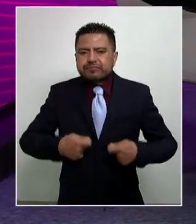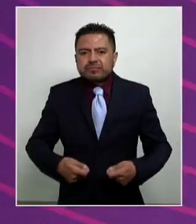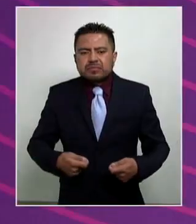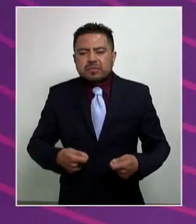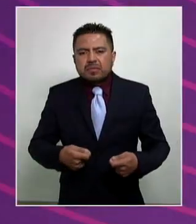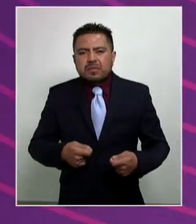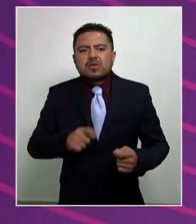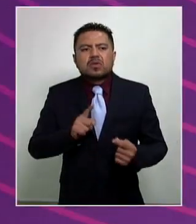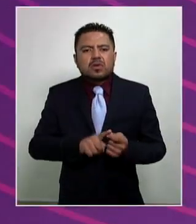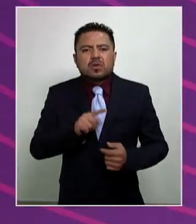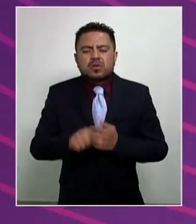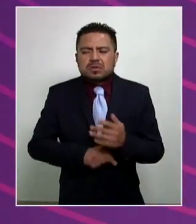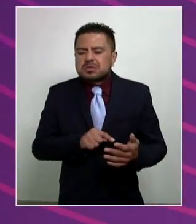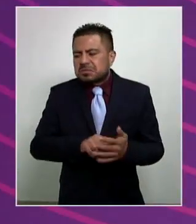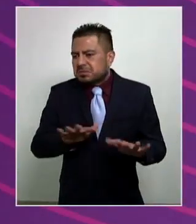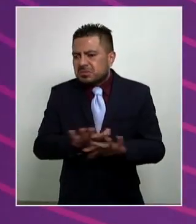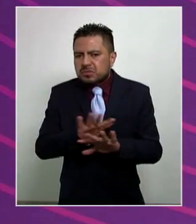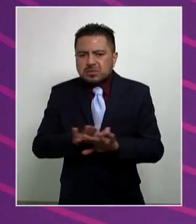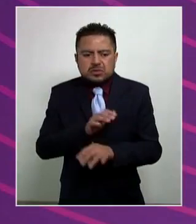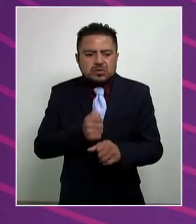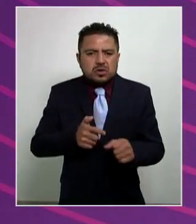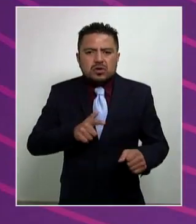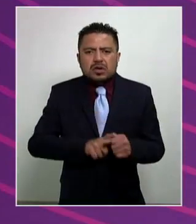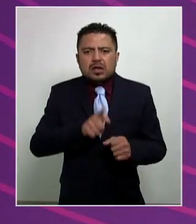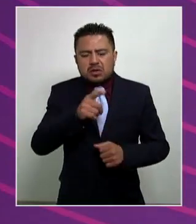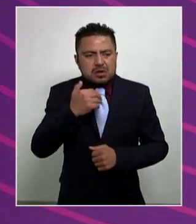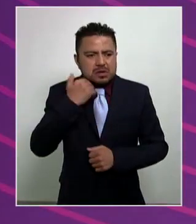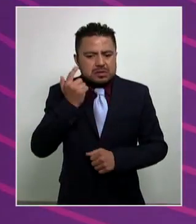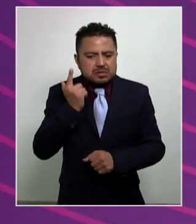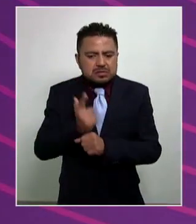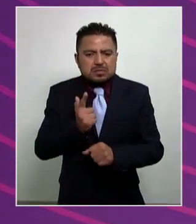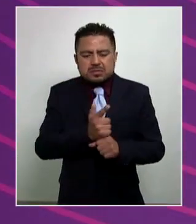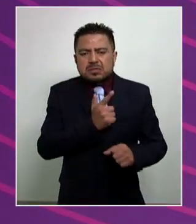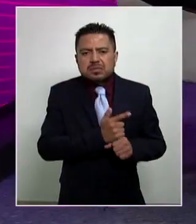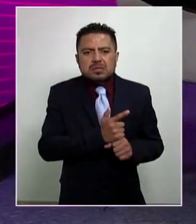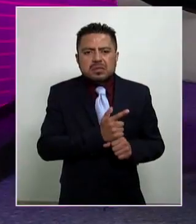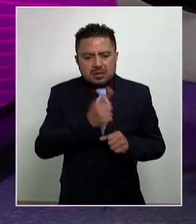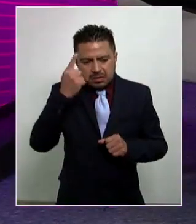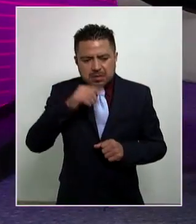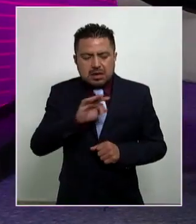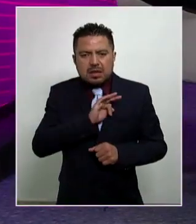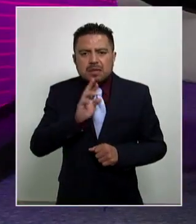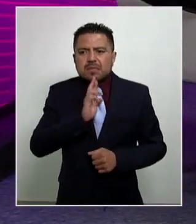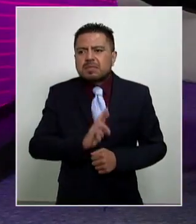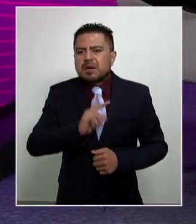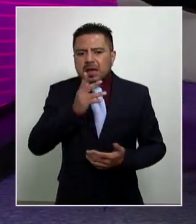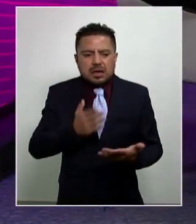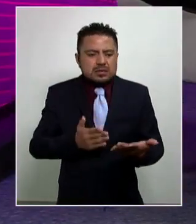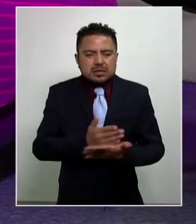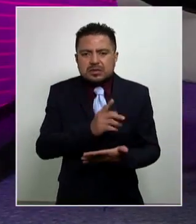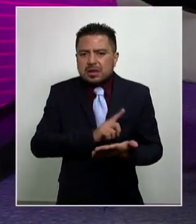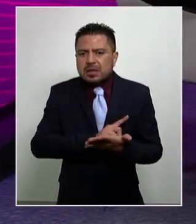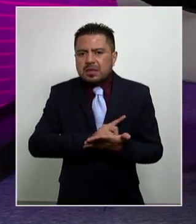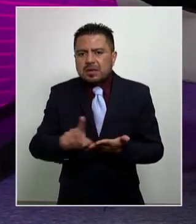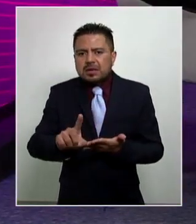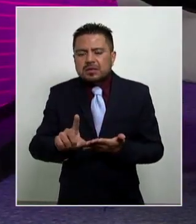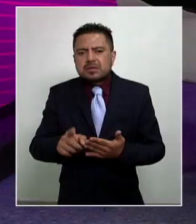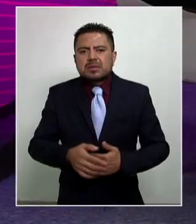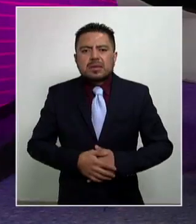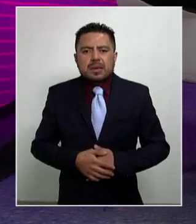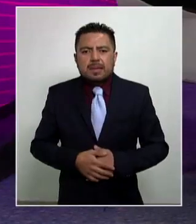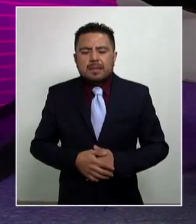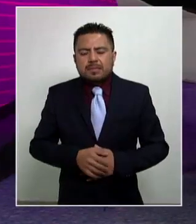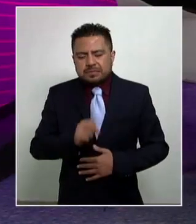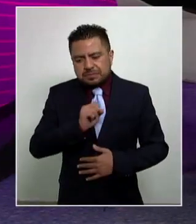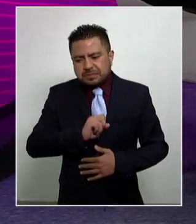¿En dónde están los cambios sociales que tú quisieras ver para tener mayor acceso a tus derechos?